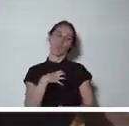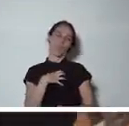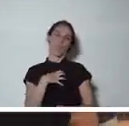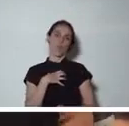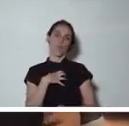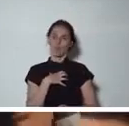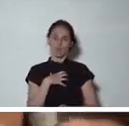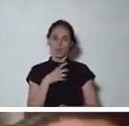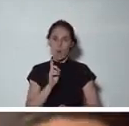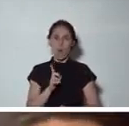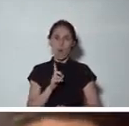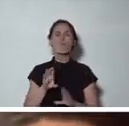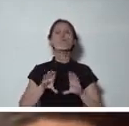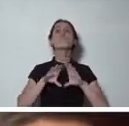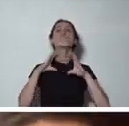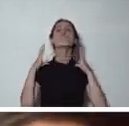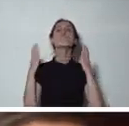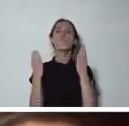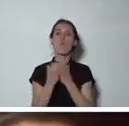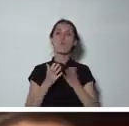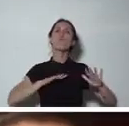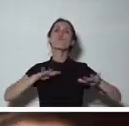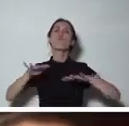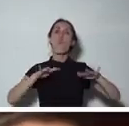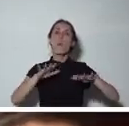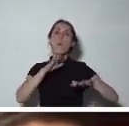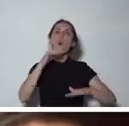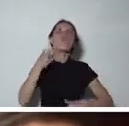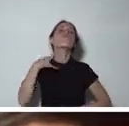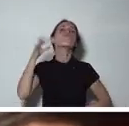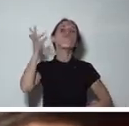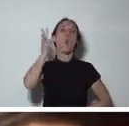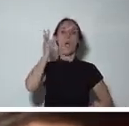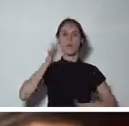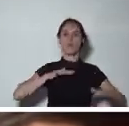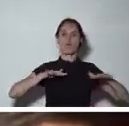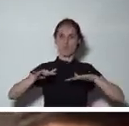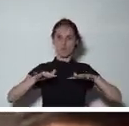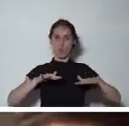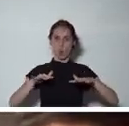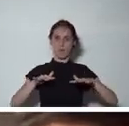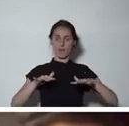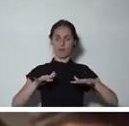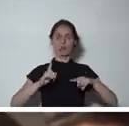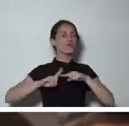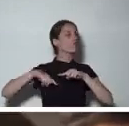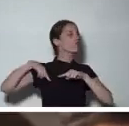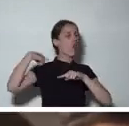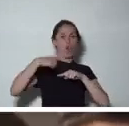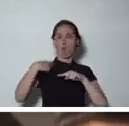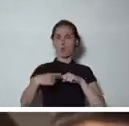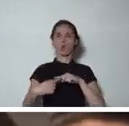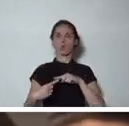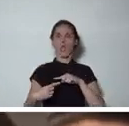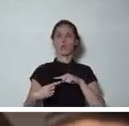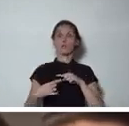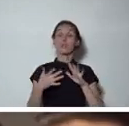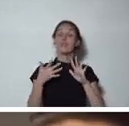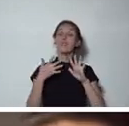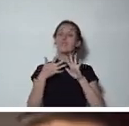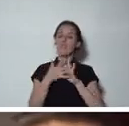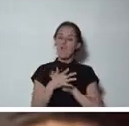nosotras todos los días de nuestra vida y no está mal que los movamos sino que necesitamos